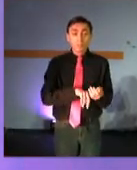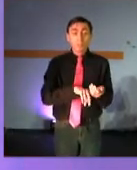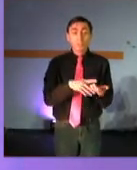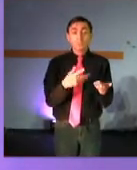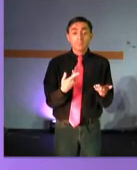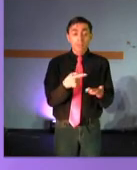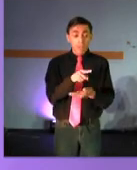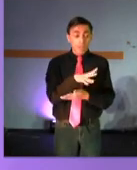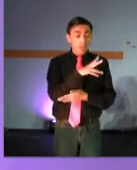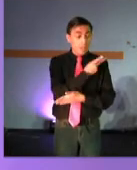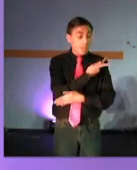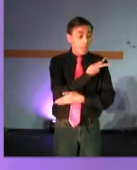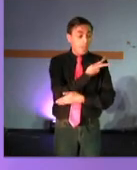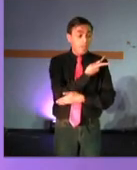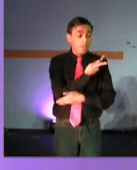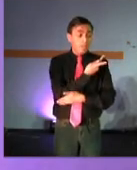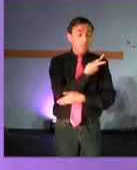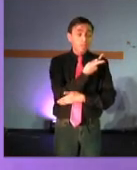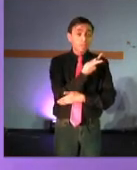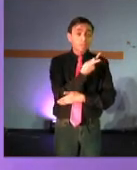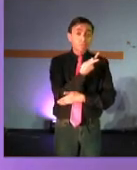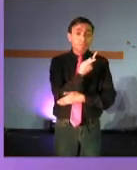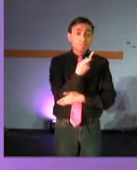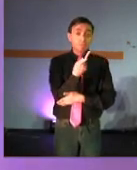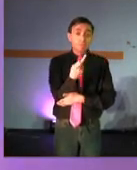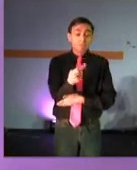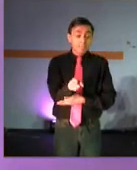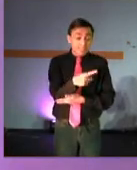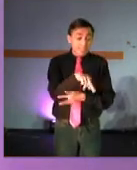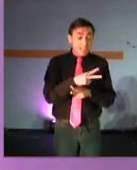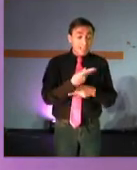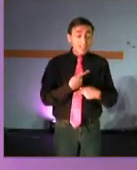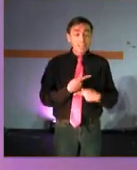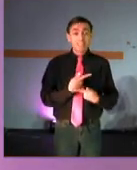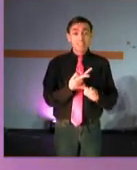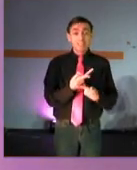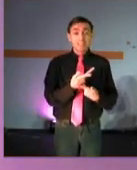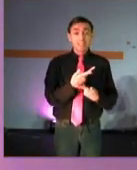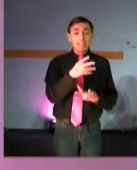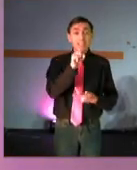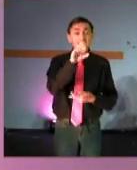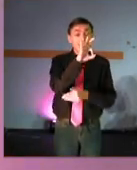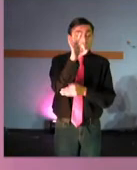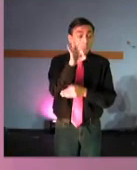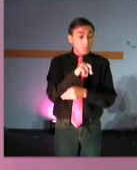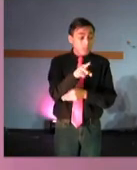la pobreza afectaba a más del 60% de los nicaragüenses.